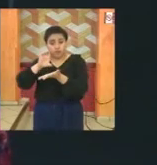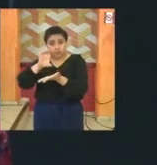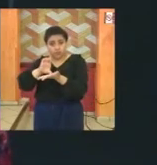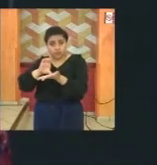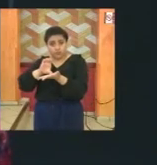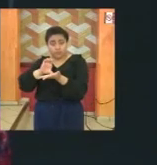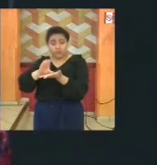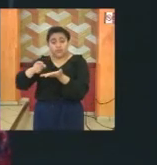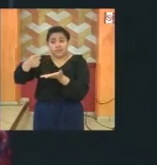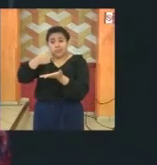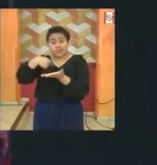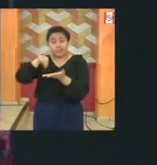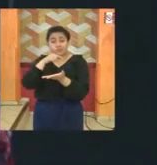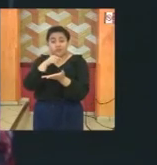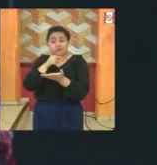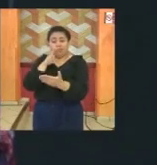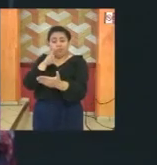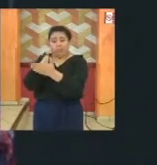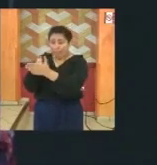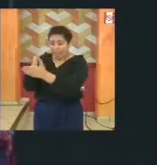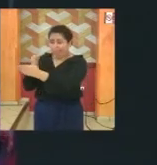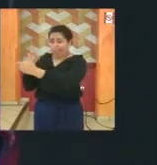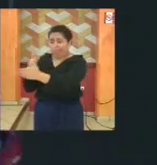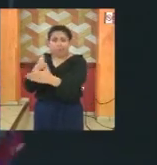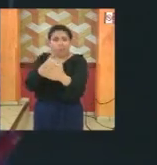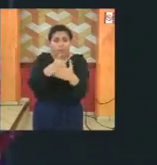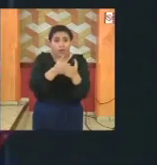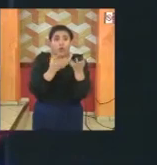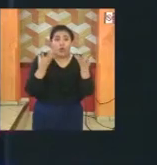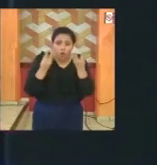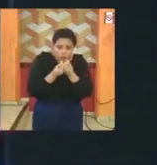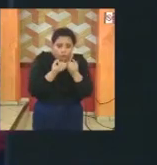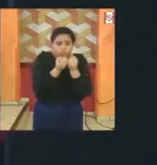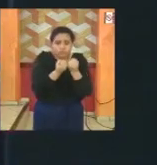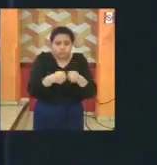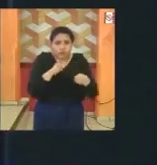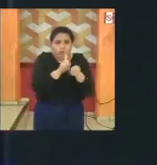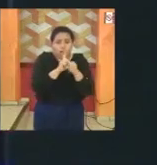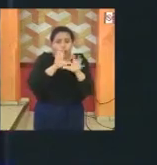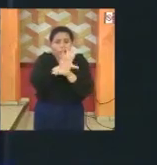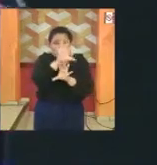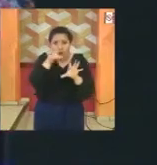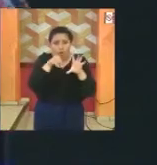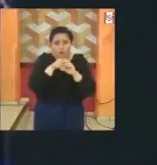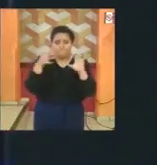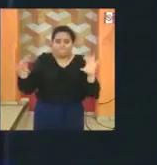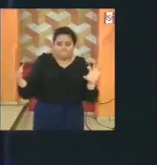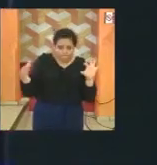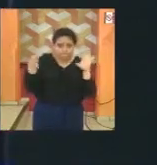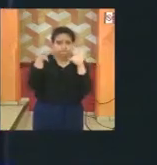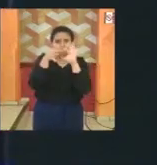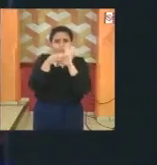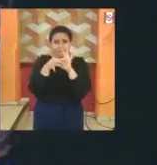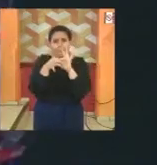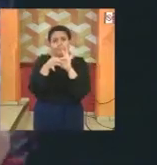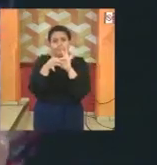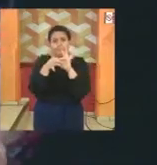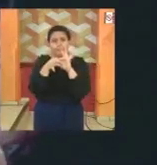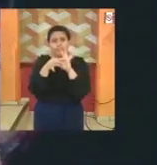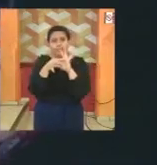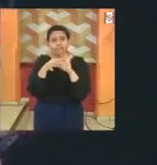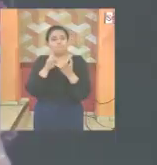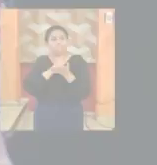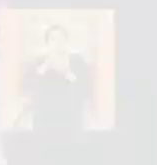decir, quitar las barreras para el acceso al pleno ejercicio de los derechos de las personas